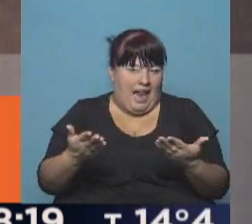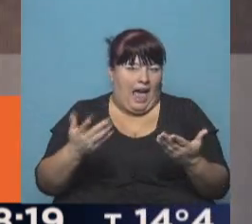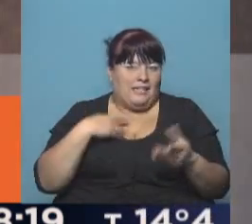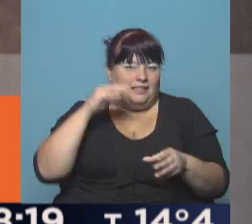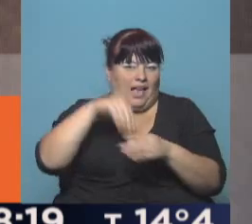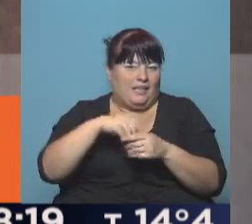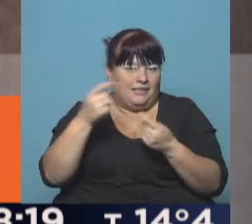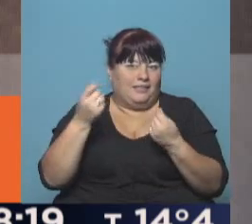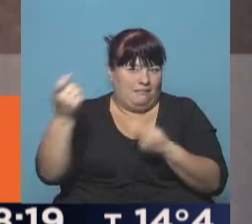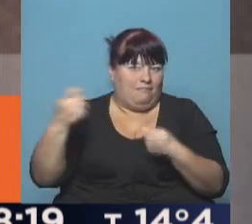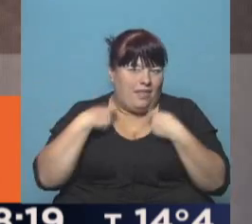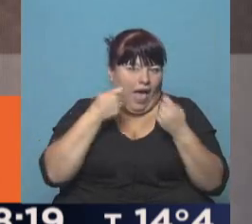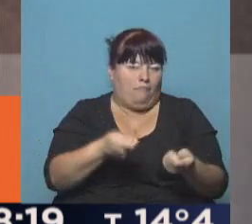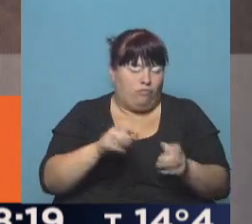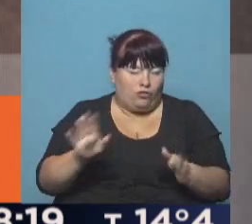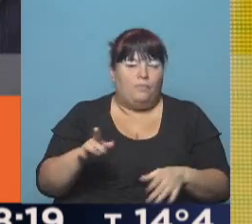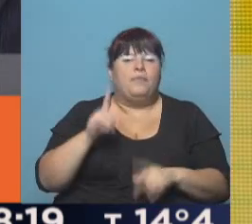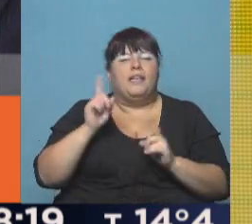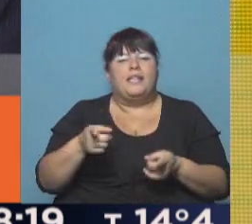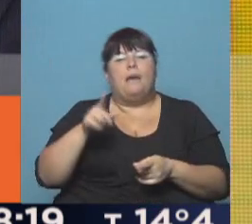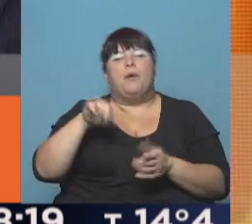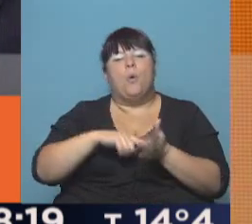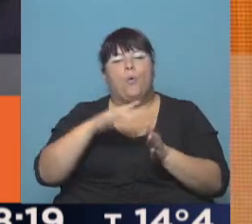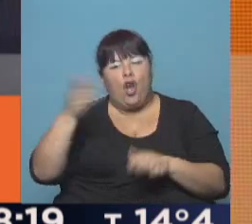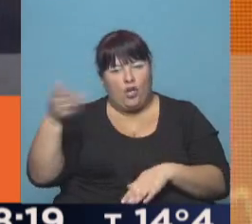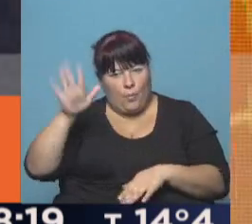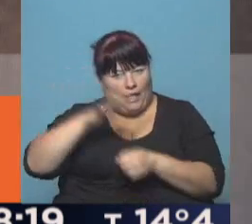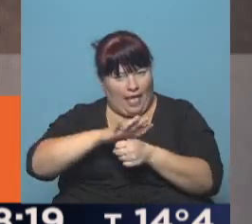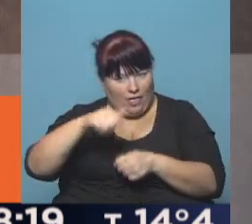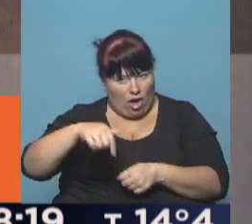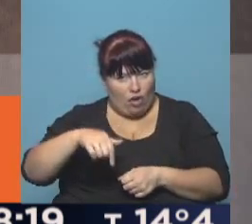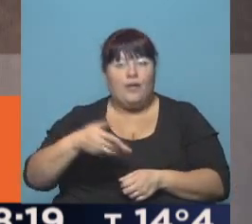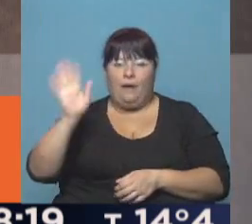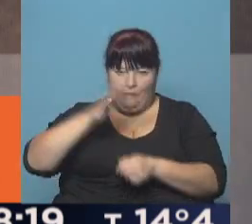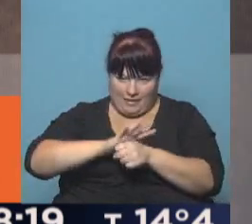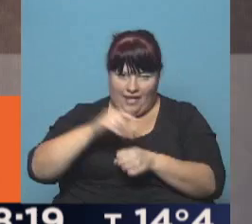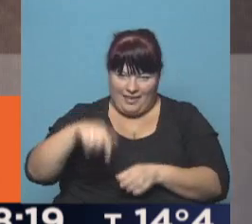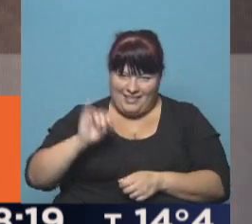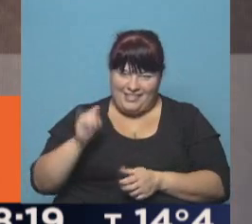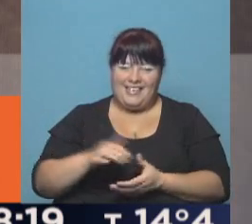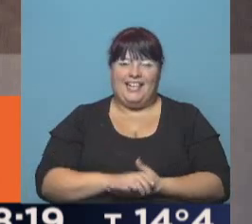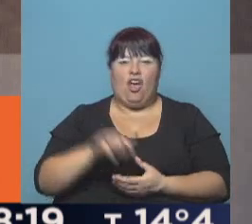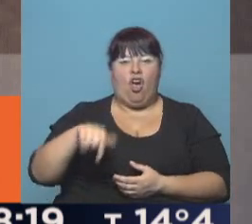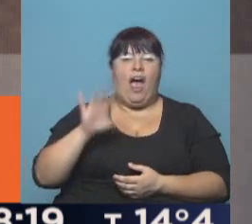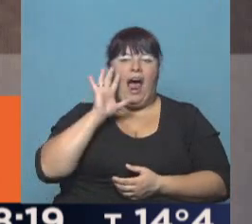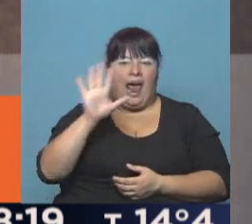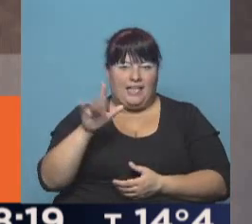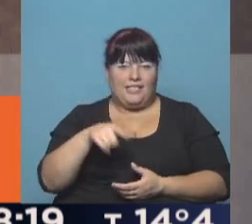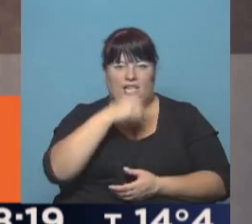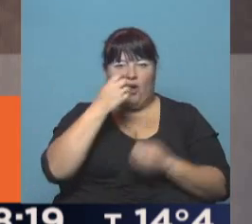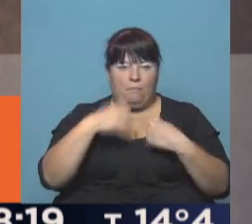la valoración del bueno y recorriendo la provincia de buenos aires para tandil hoy y vamos a tandil si hoy a las cinco de la tarde